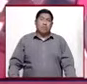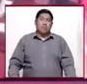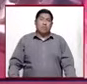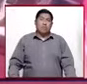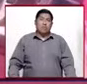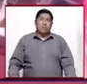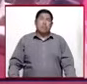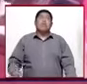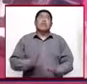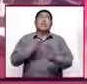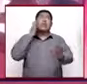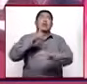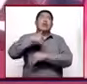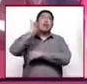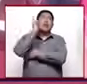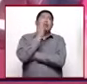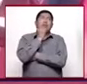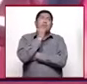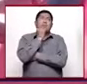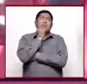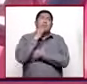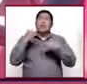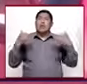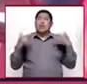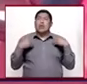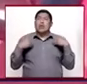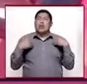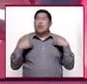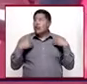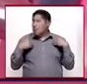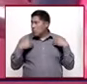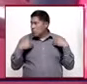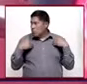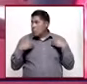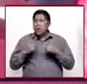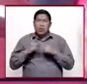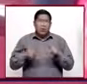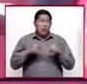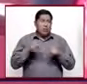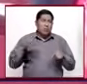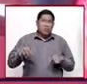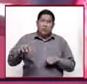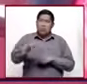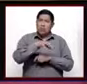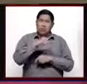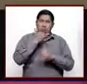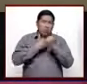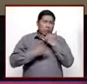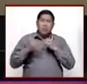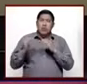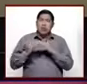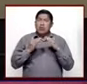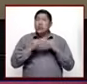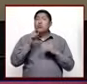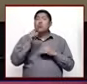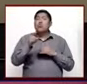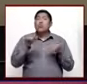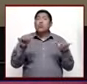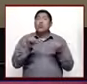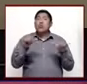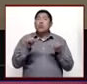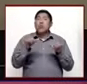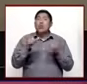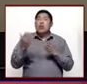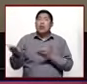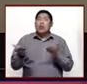Estamos en fila de esta área para abastecernos y ir a los diferentes puntos cardinales de la ciudad. ¿Ustedes son también los que